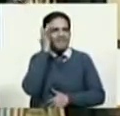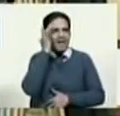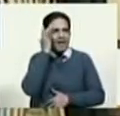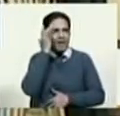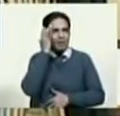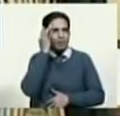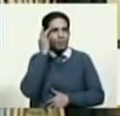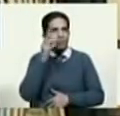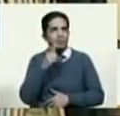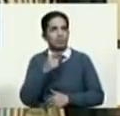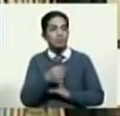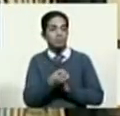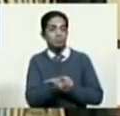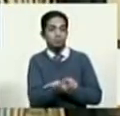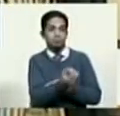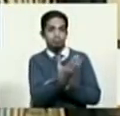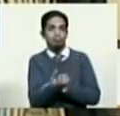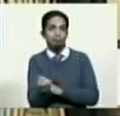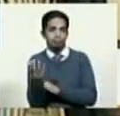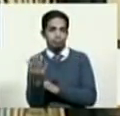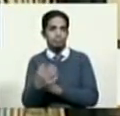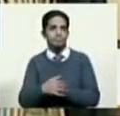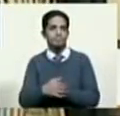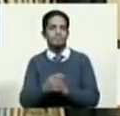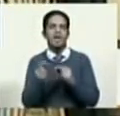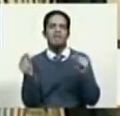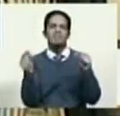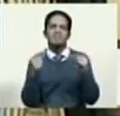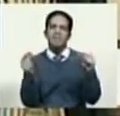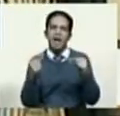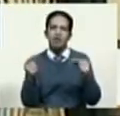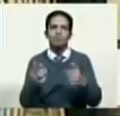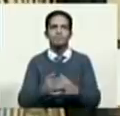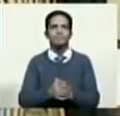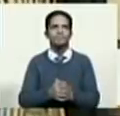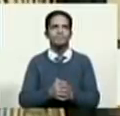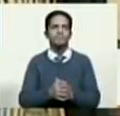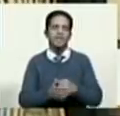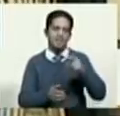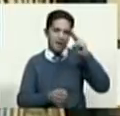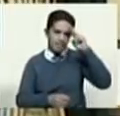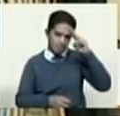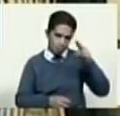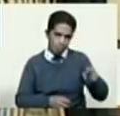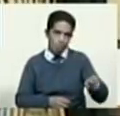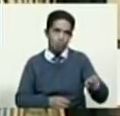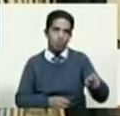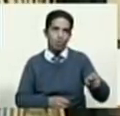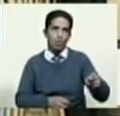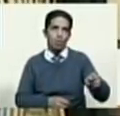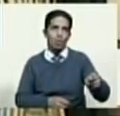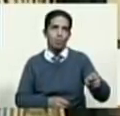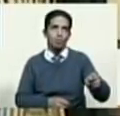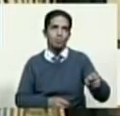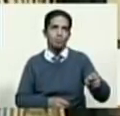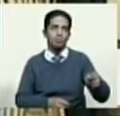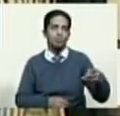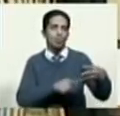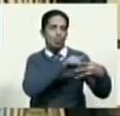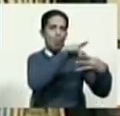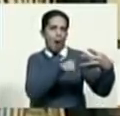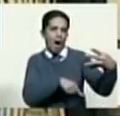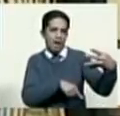un mecanismo diplomático para el diálogo, respetuoso, con cuatro